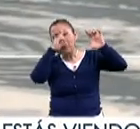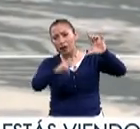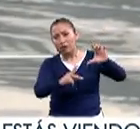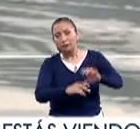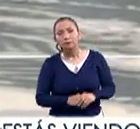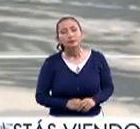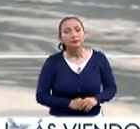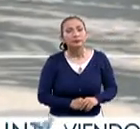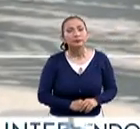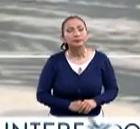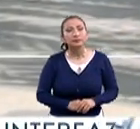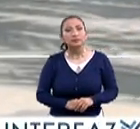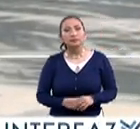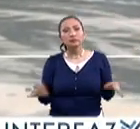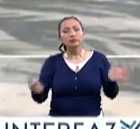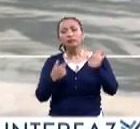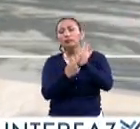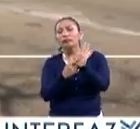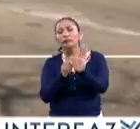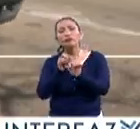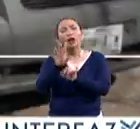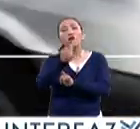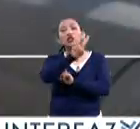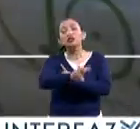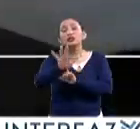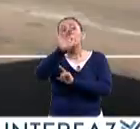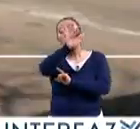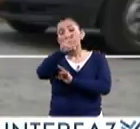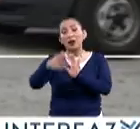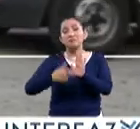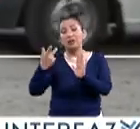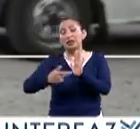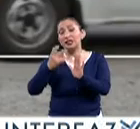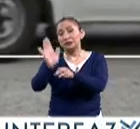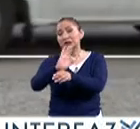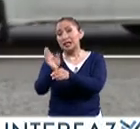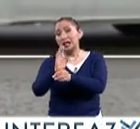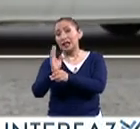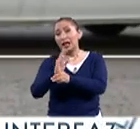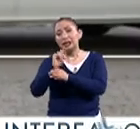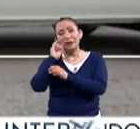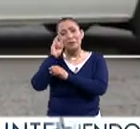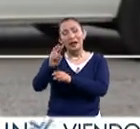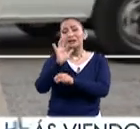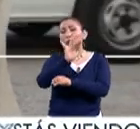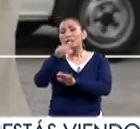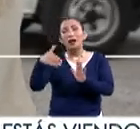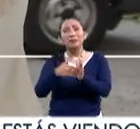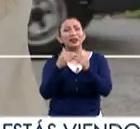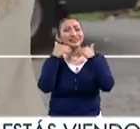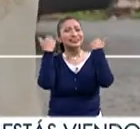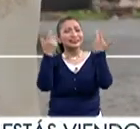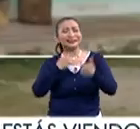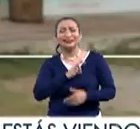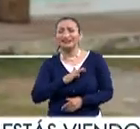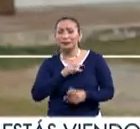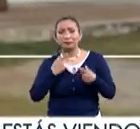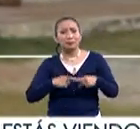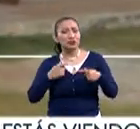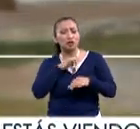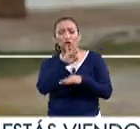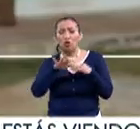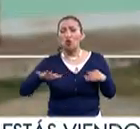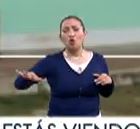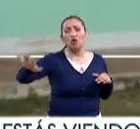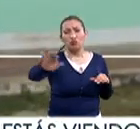Mexicana, proyectando más de 250 funciones, lo que nos ha regalado más de 50.000 sonrisas de todas